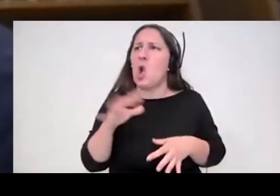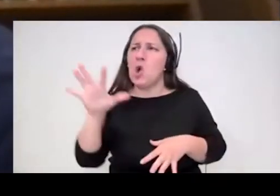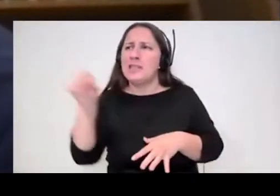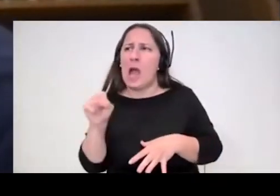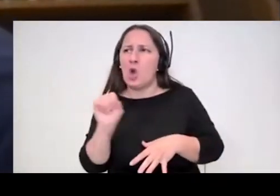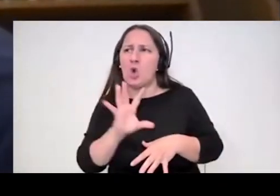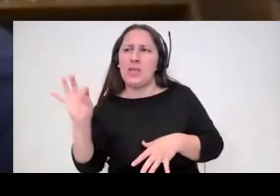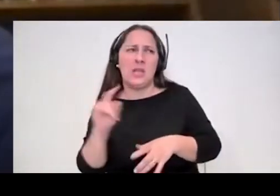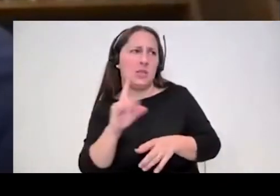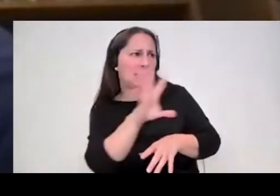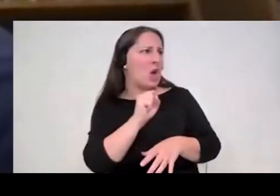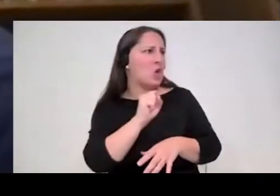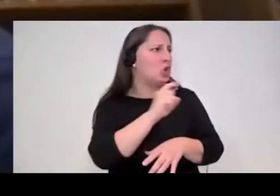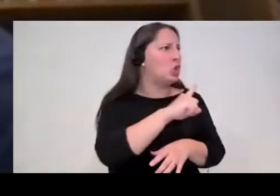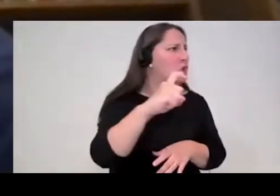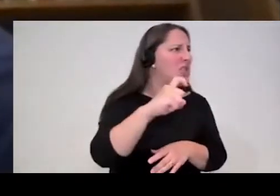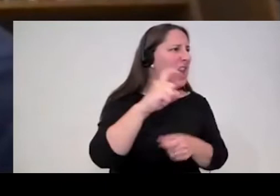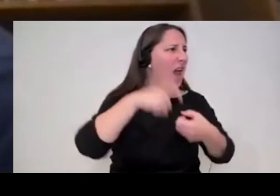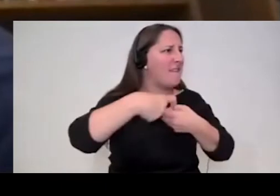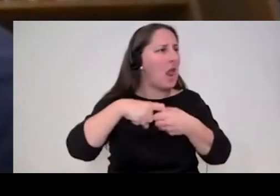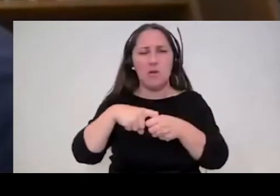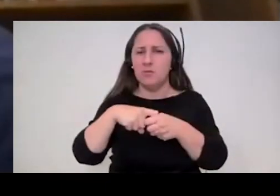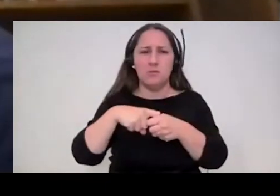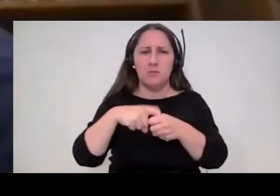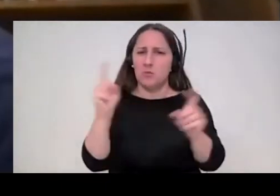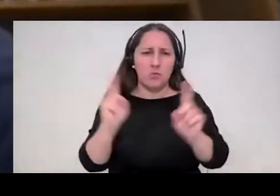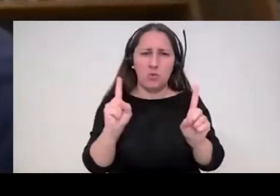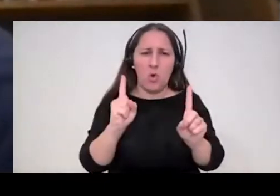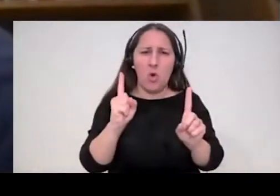500 encuadrando, no, lo que tenemos que hacer es concentrarnos más.